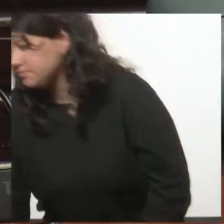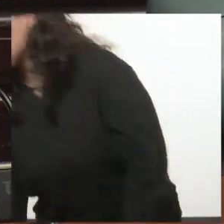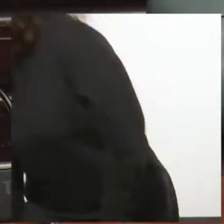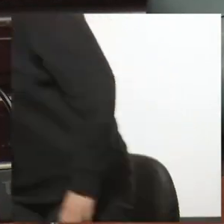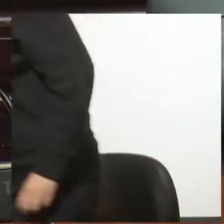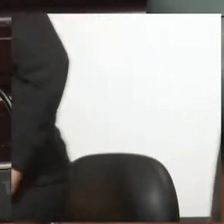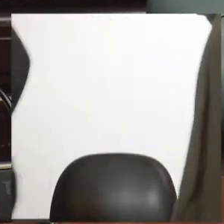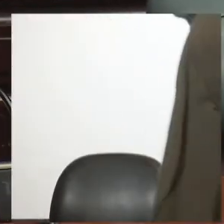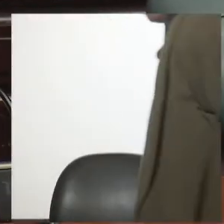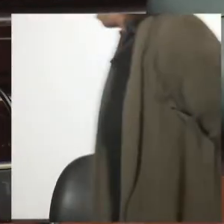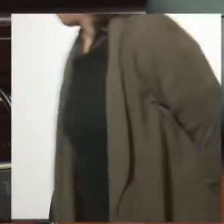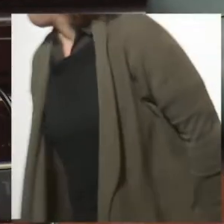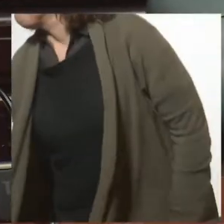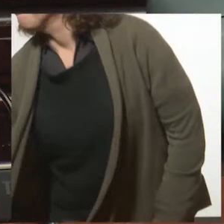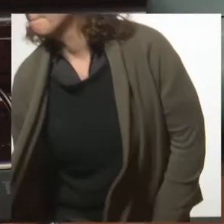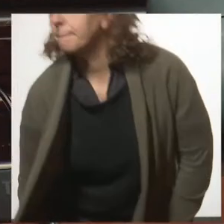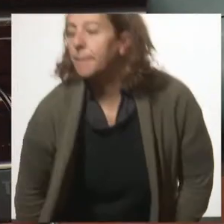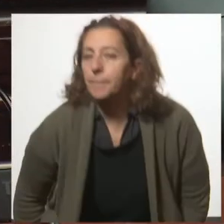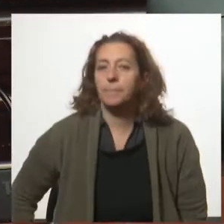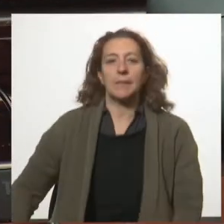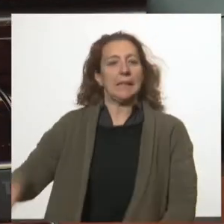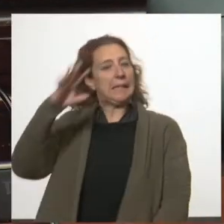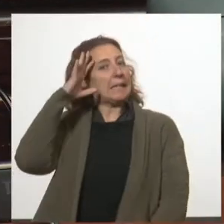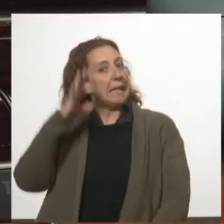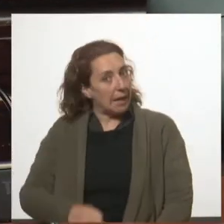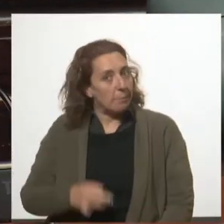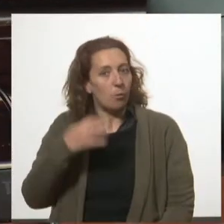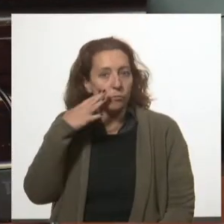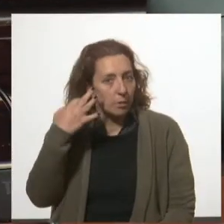creemos que realmente